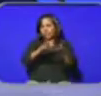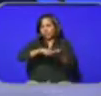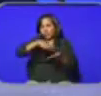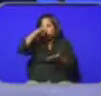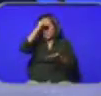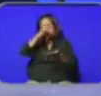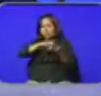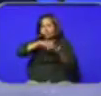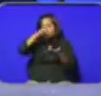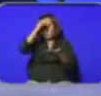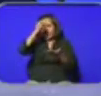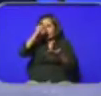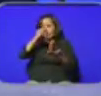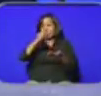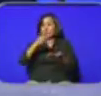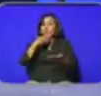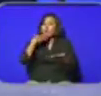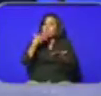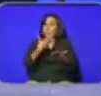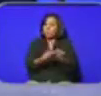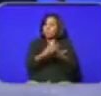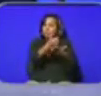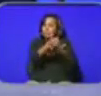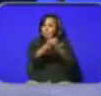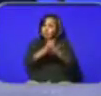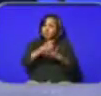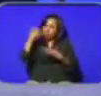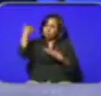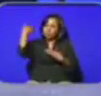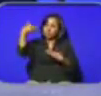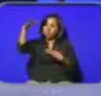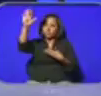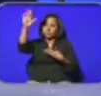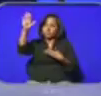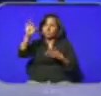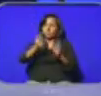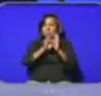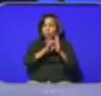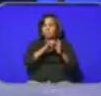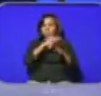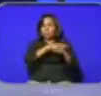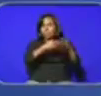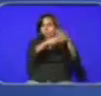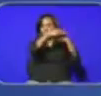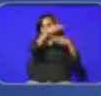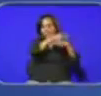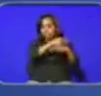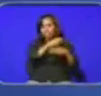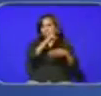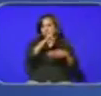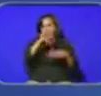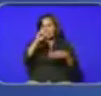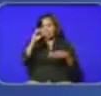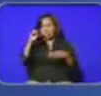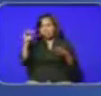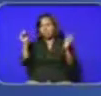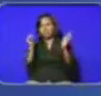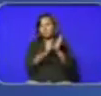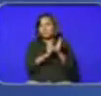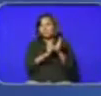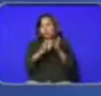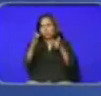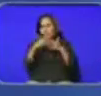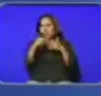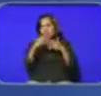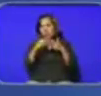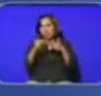uno hasta el final de los días. ¿De cuánto es la inversión, disculpe? En construcción estamos hablando de cerca de 200 millones de dólares y ahí es